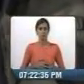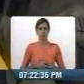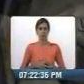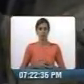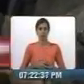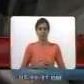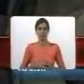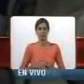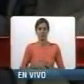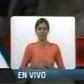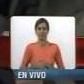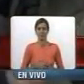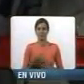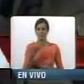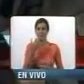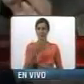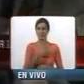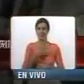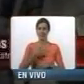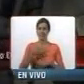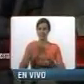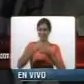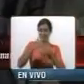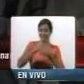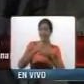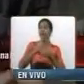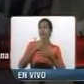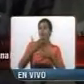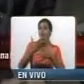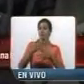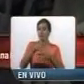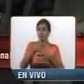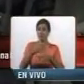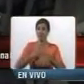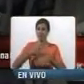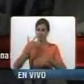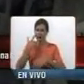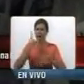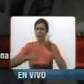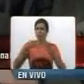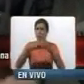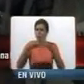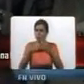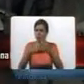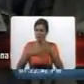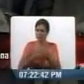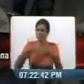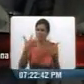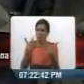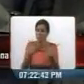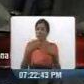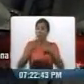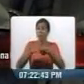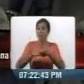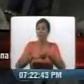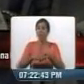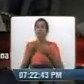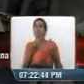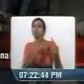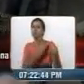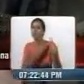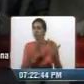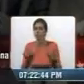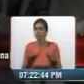y debemos actuar contundentemente contra aquellos grupos que quieran generar violencia, porque nuestro deber